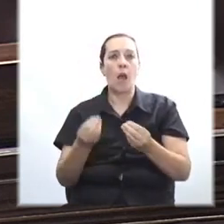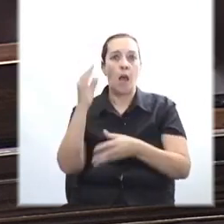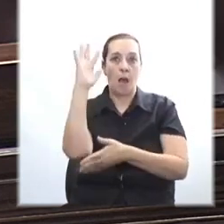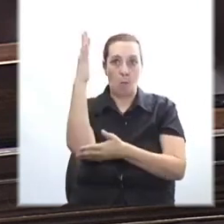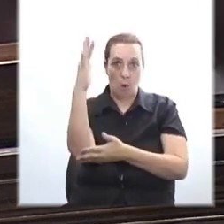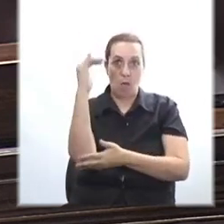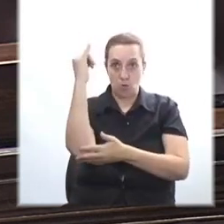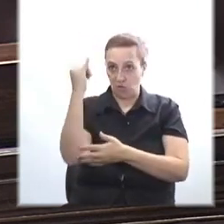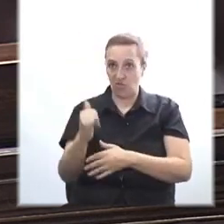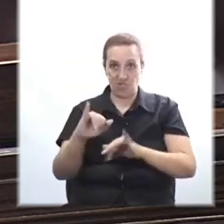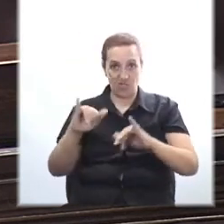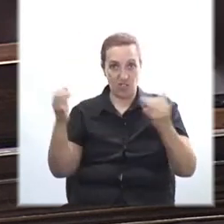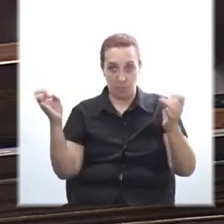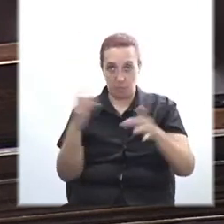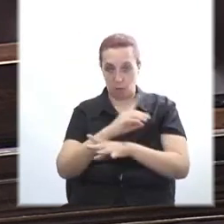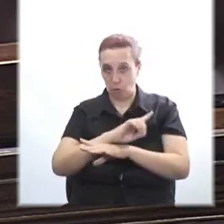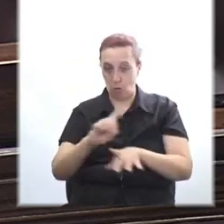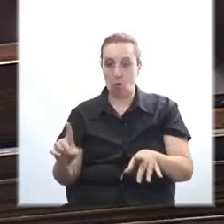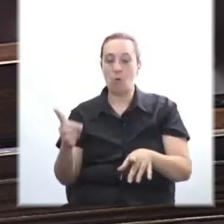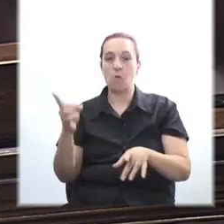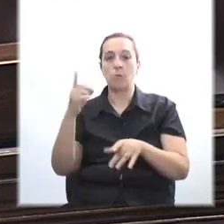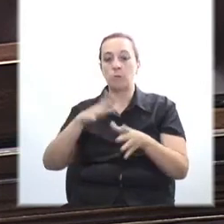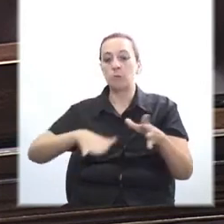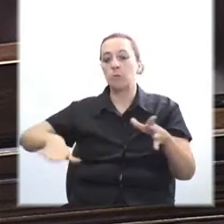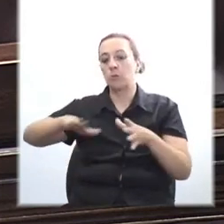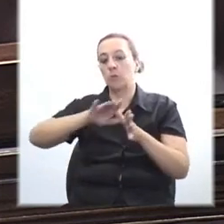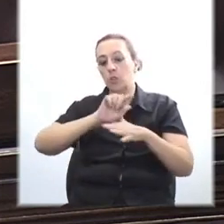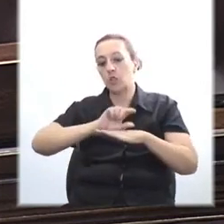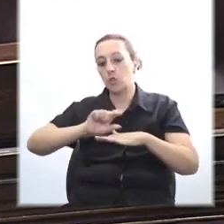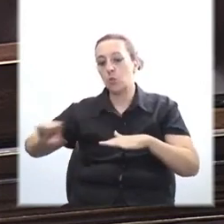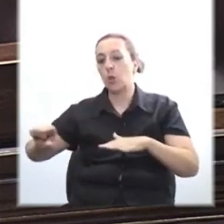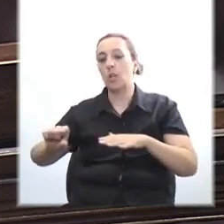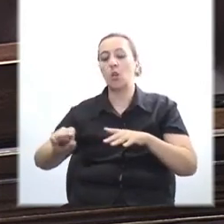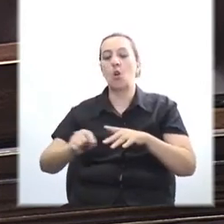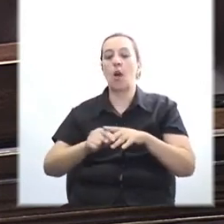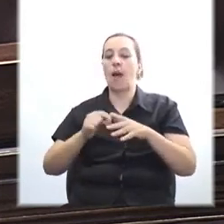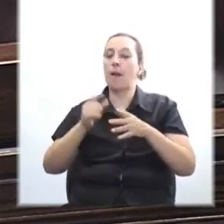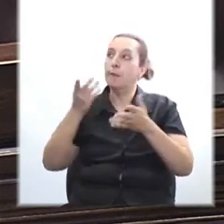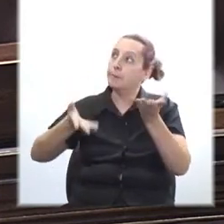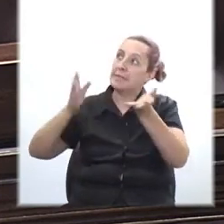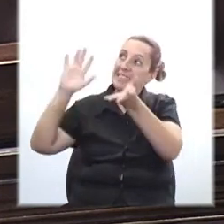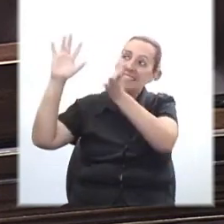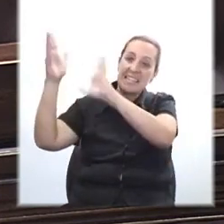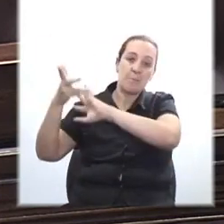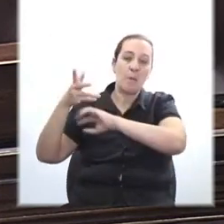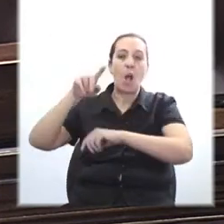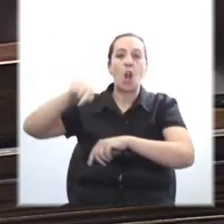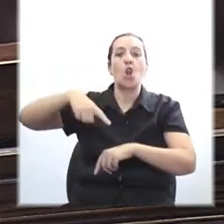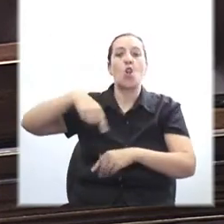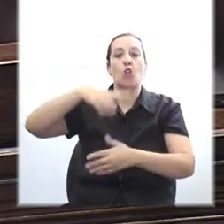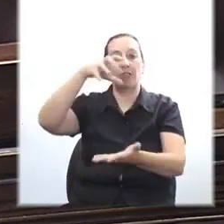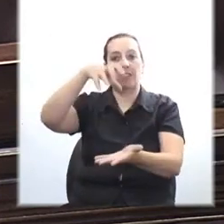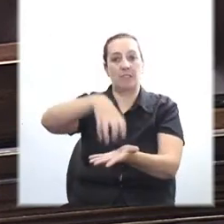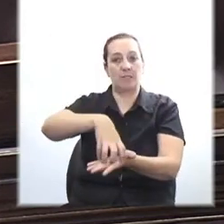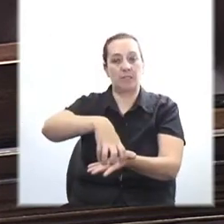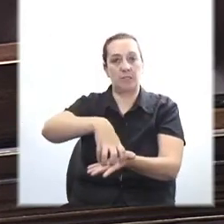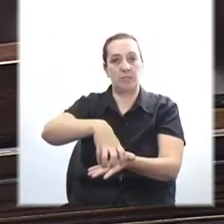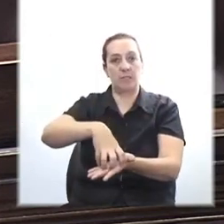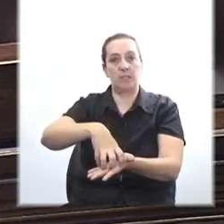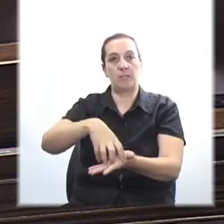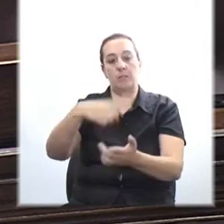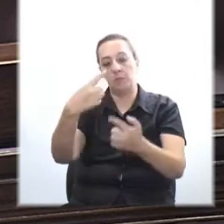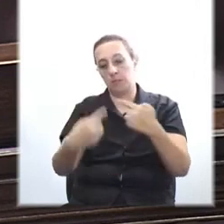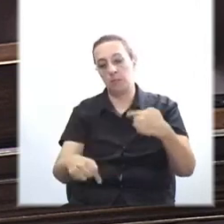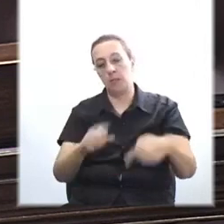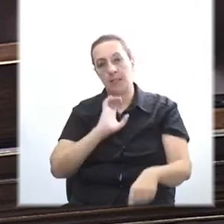no, por sus condiciones de suelo, aptitud, clima, ubicación y demás características,